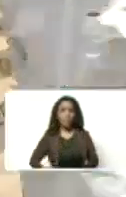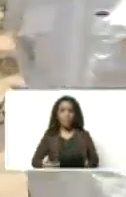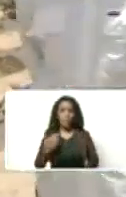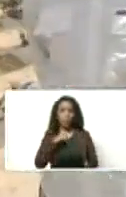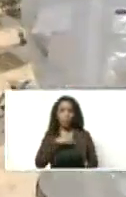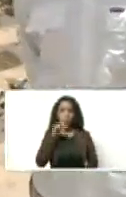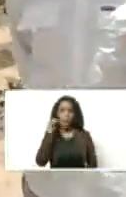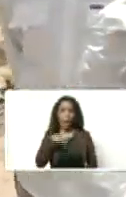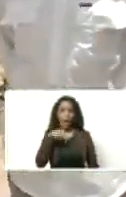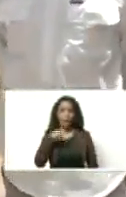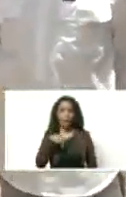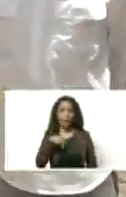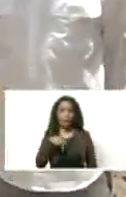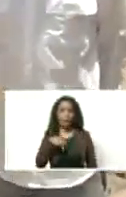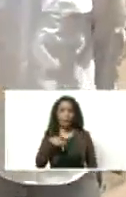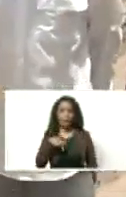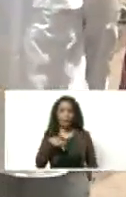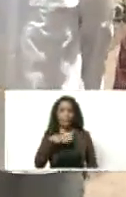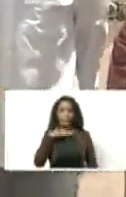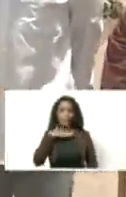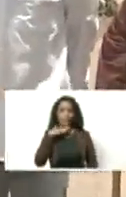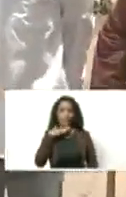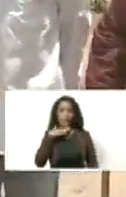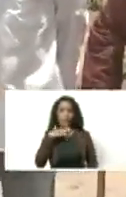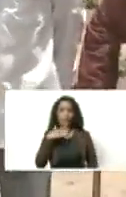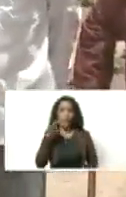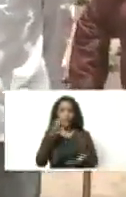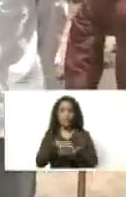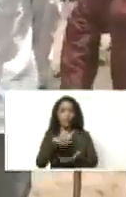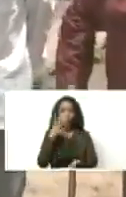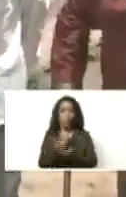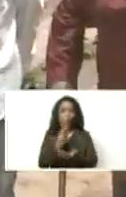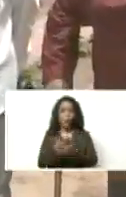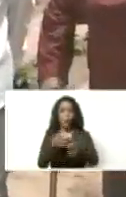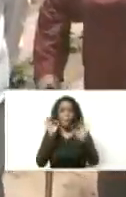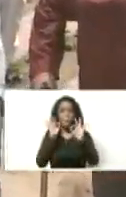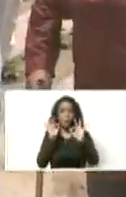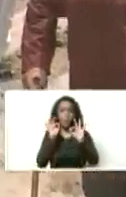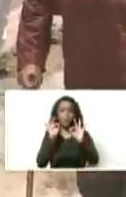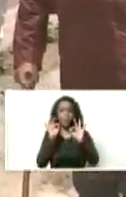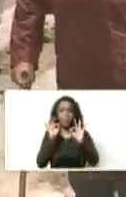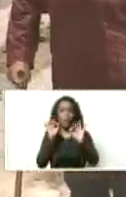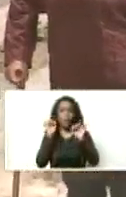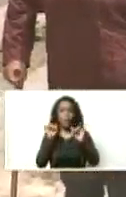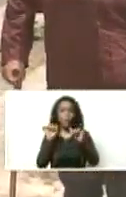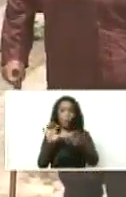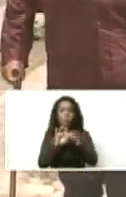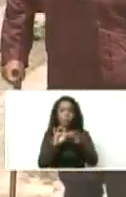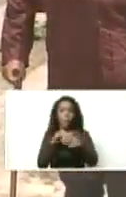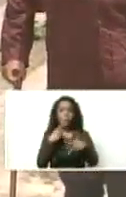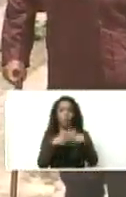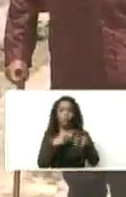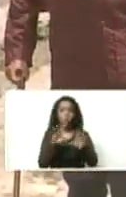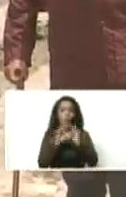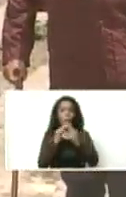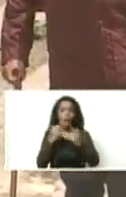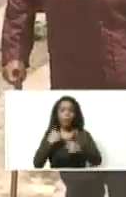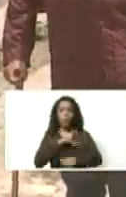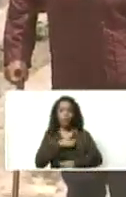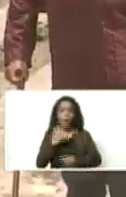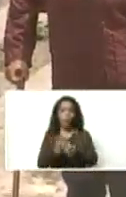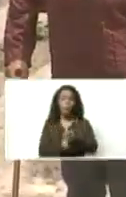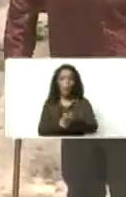desde la sabana del estado monagas específicamente en la unidad de producción familiar de nuestro hermano